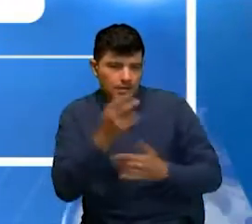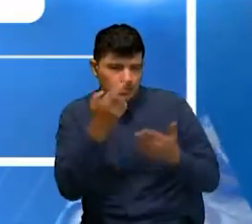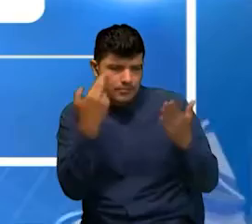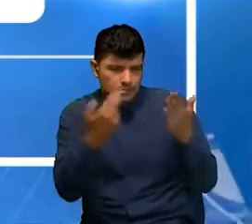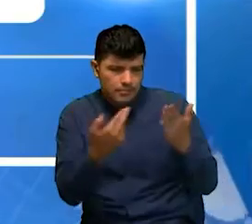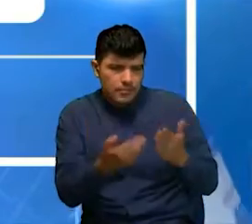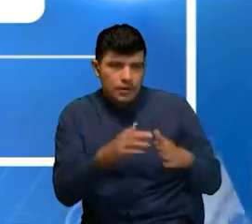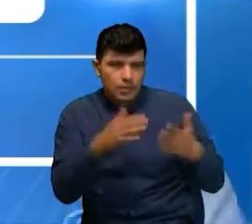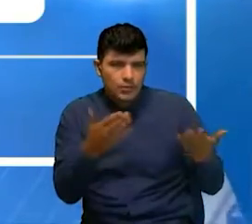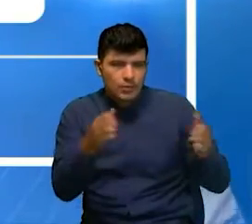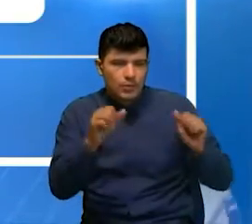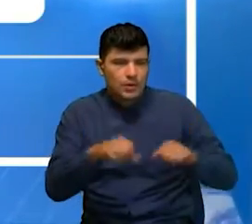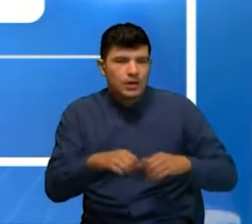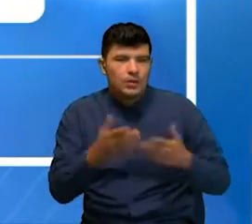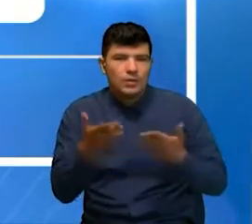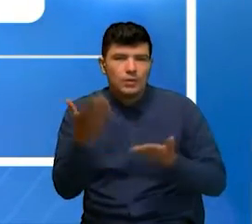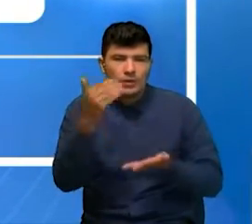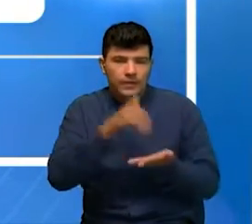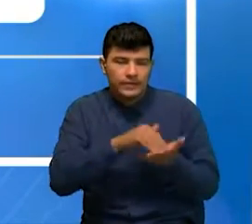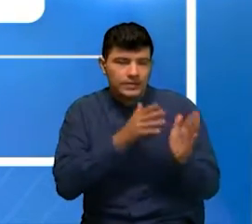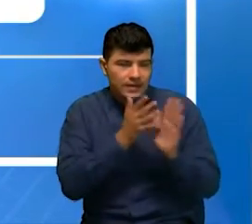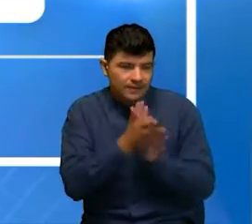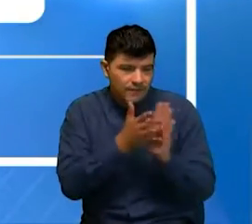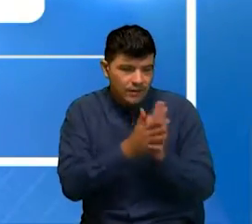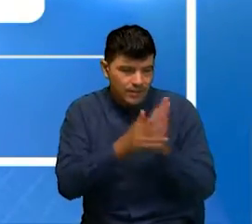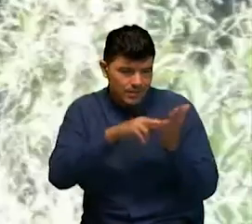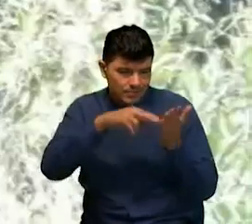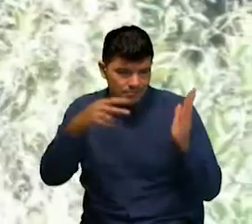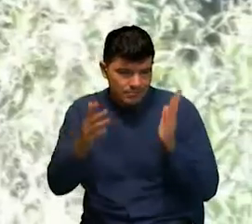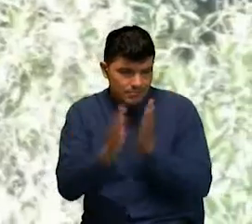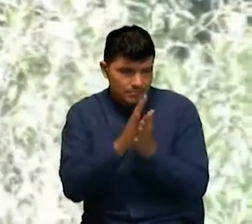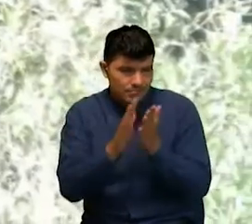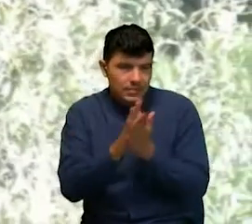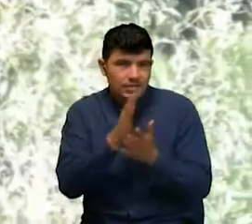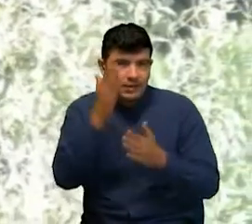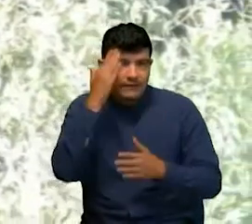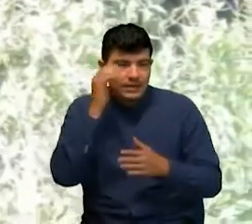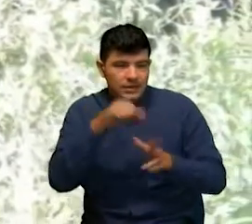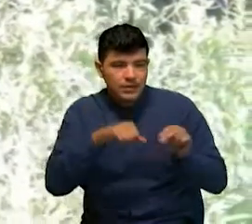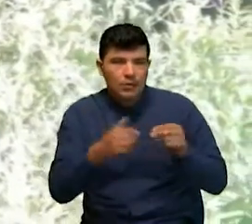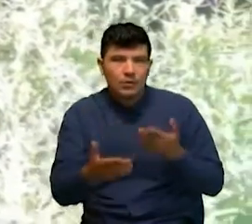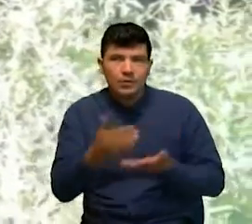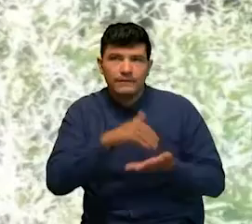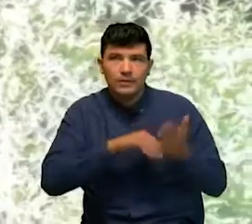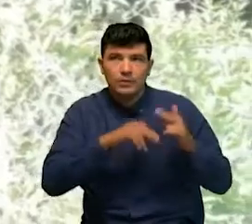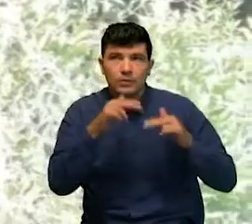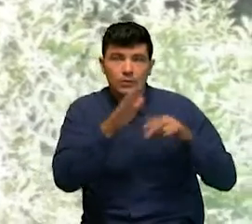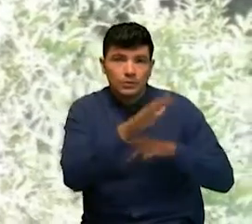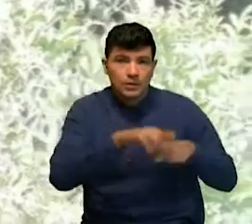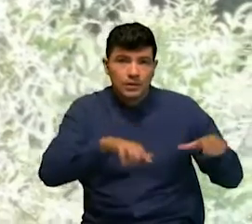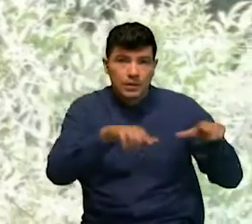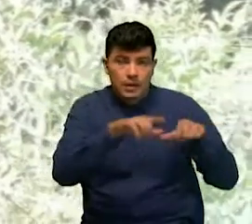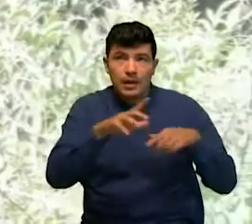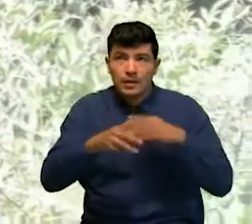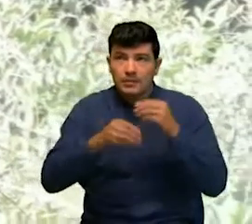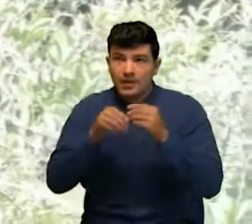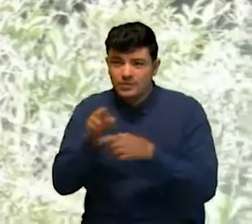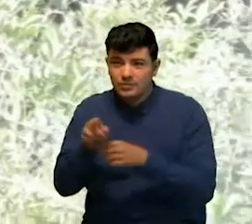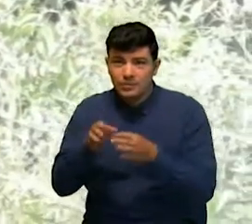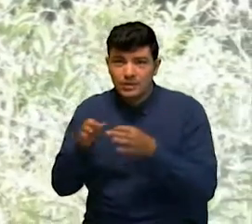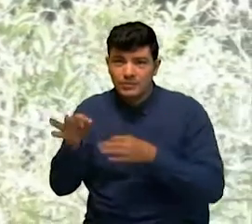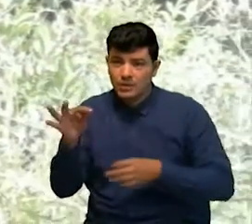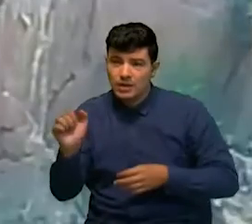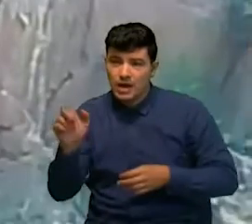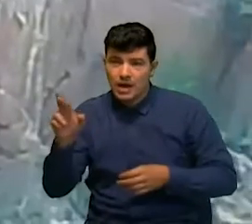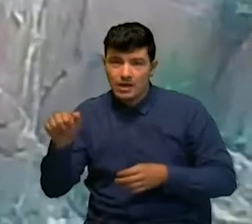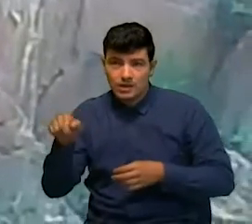inspección para elaborar un informe técnico más detallado. Además, en el kilómetro 43, sector conocido como El Tarra, en la zona